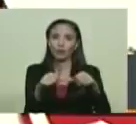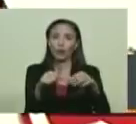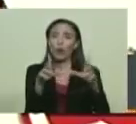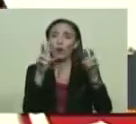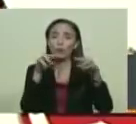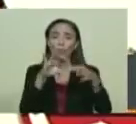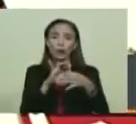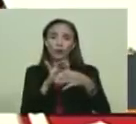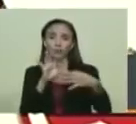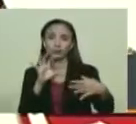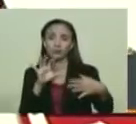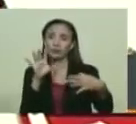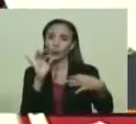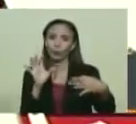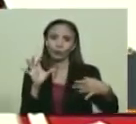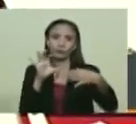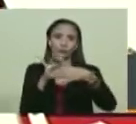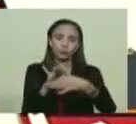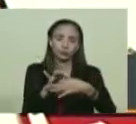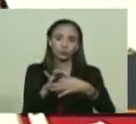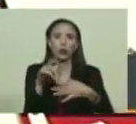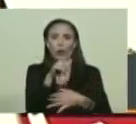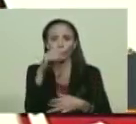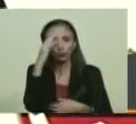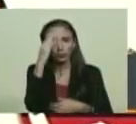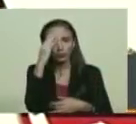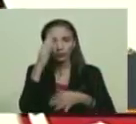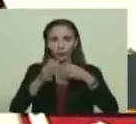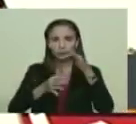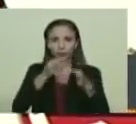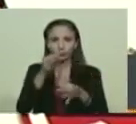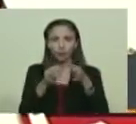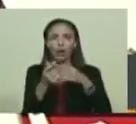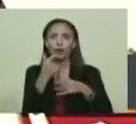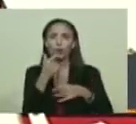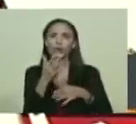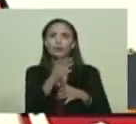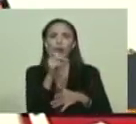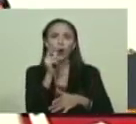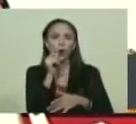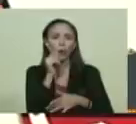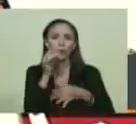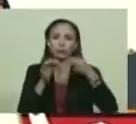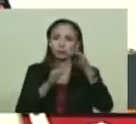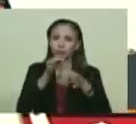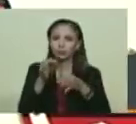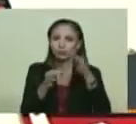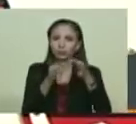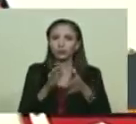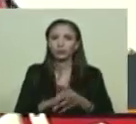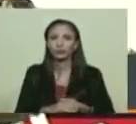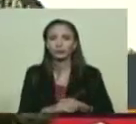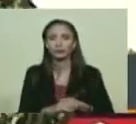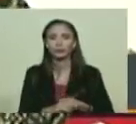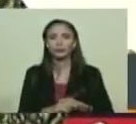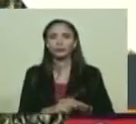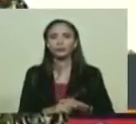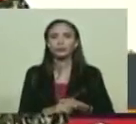Fíjense ustedes, les voy a dar un dato, como dice José Vicente Rangel, un dato, para que lo